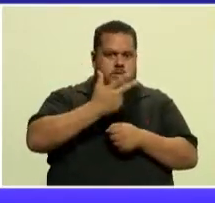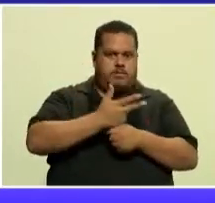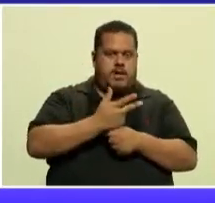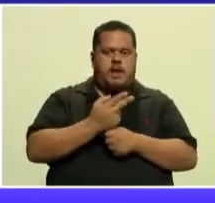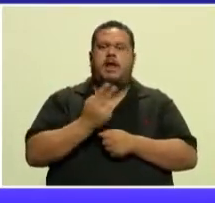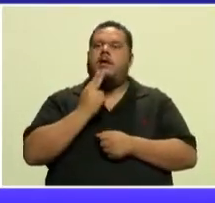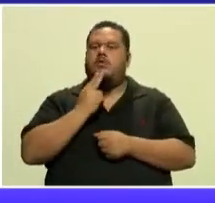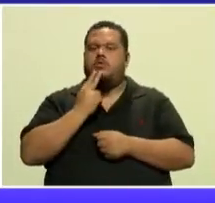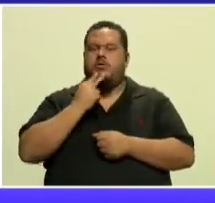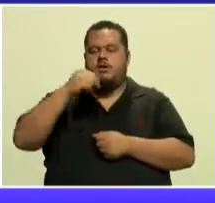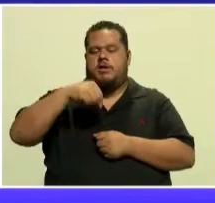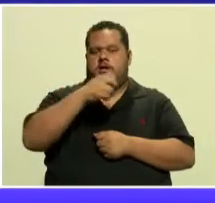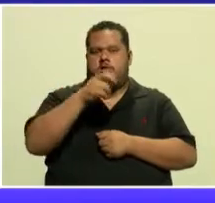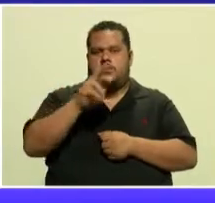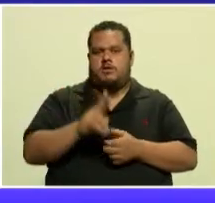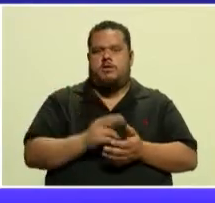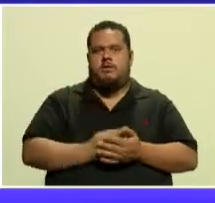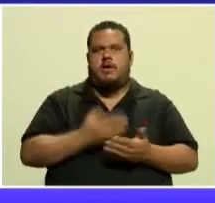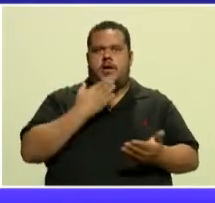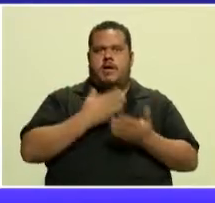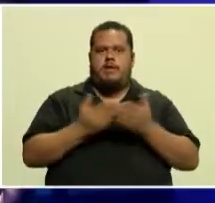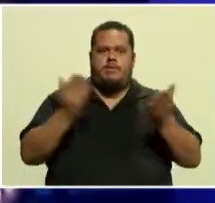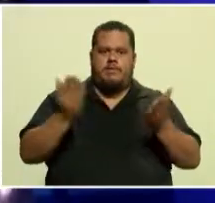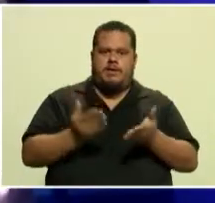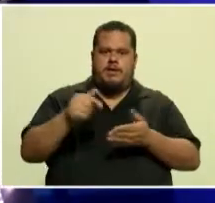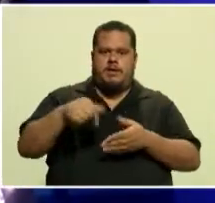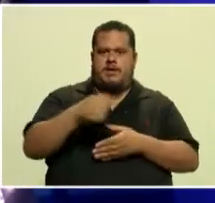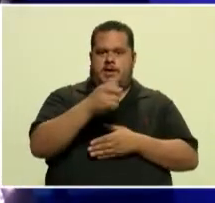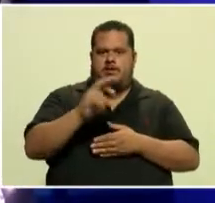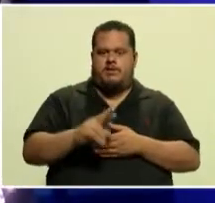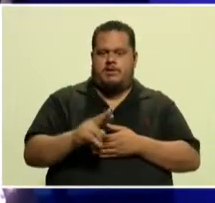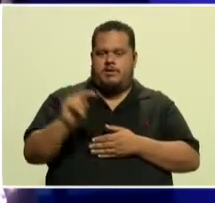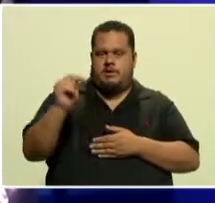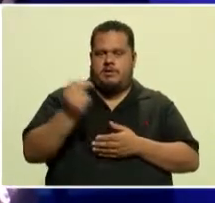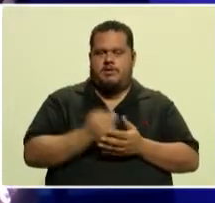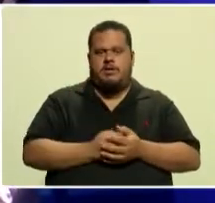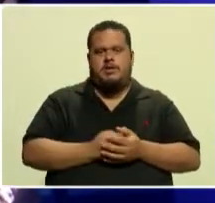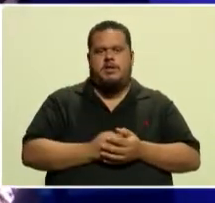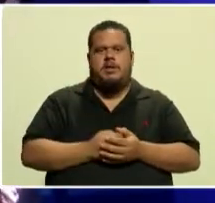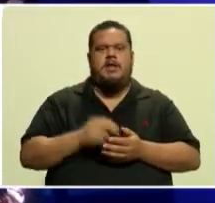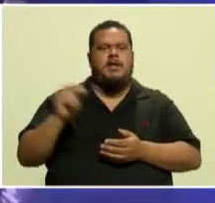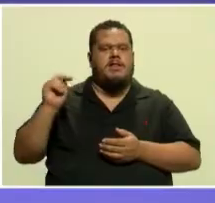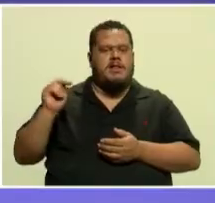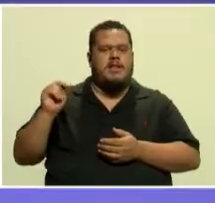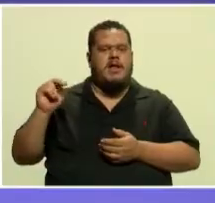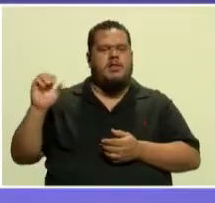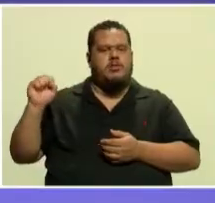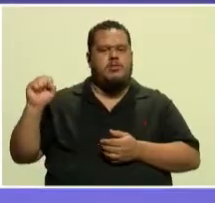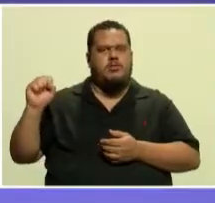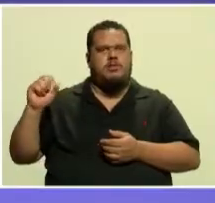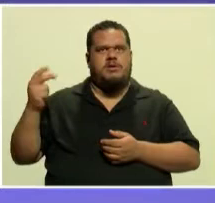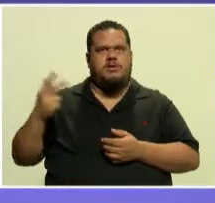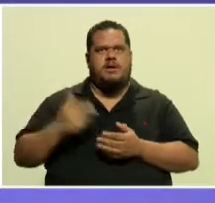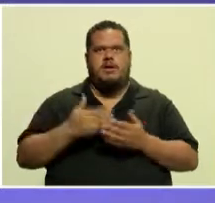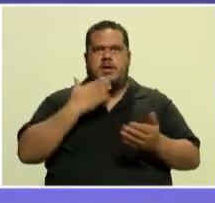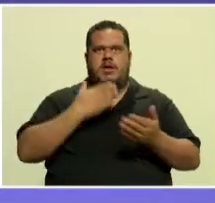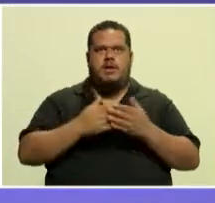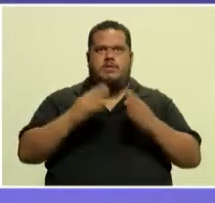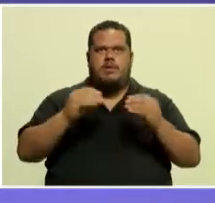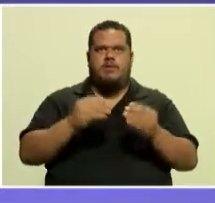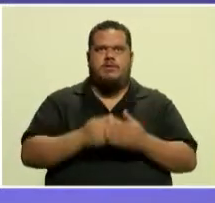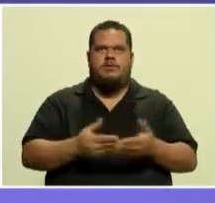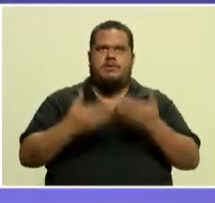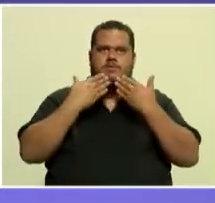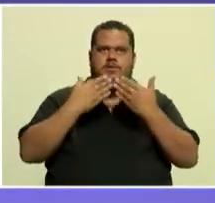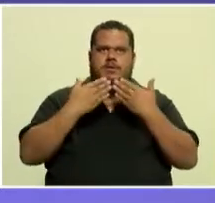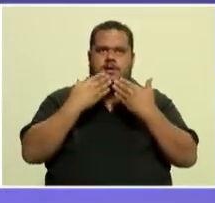Costa Rica. Bienvenida al set de Costa Rica Noticias, Mimian Su Chen. Buenas noches, Ernesto. Muchas gracias por